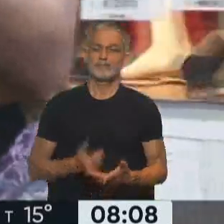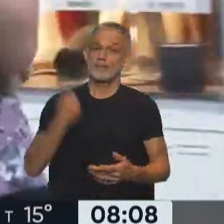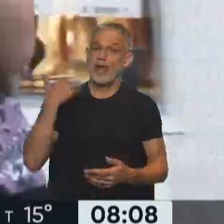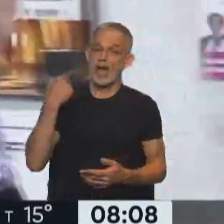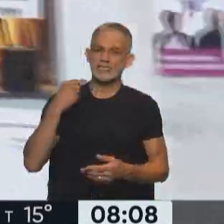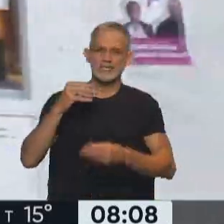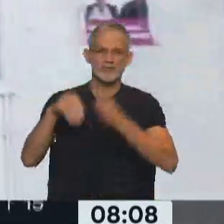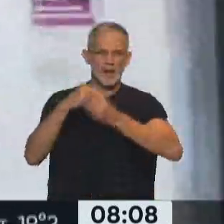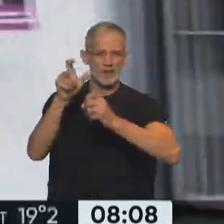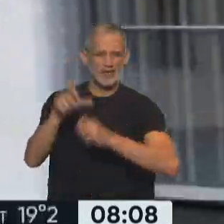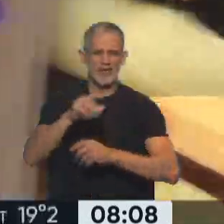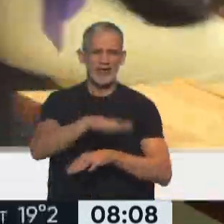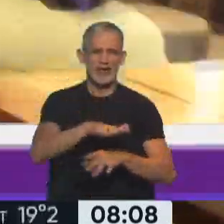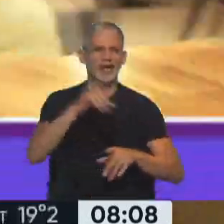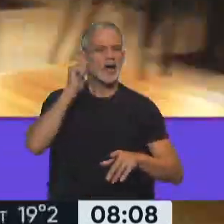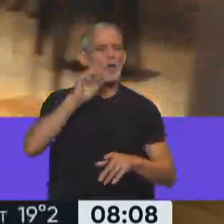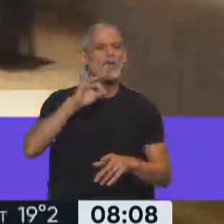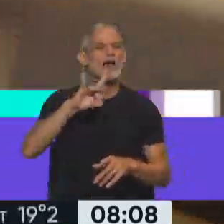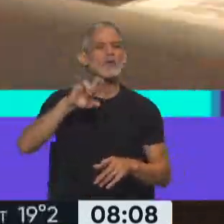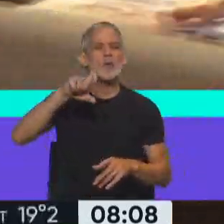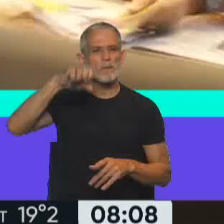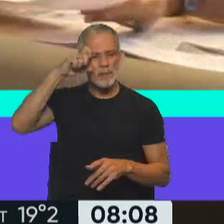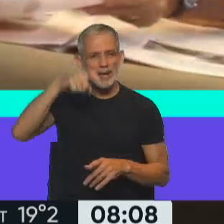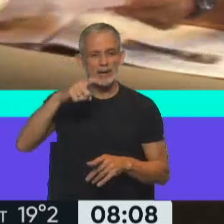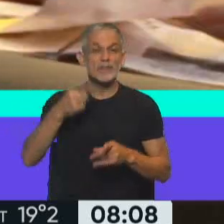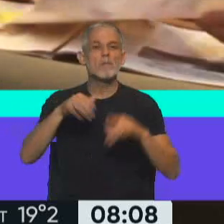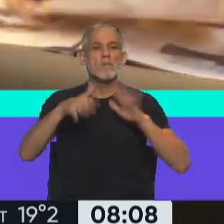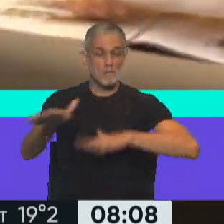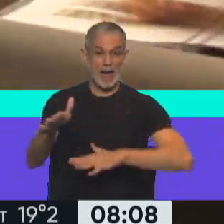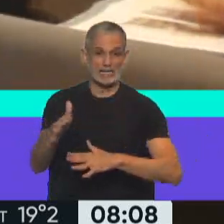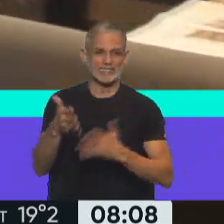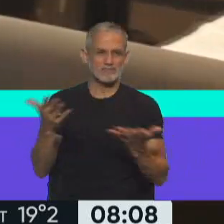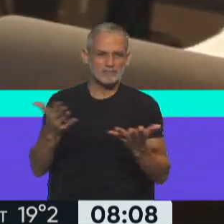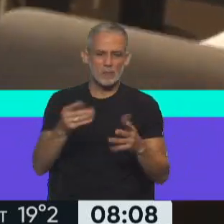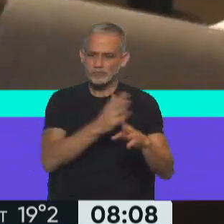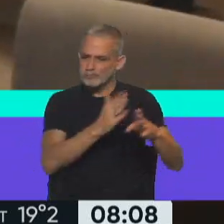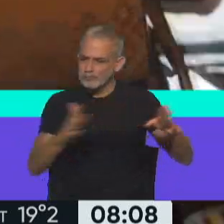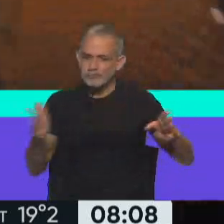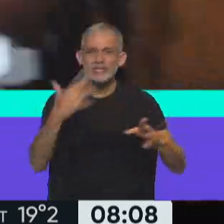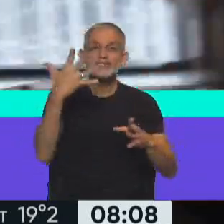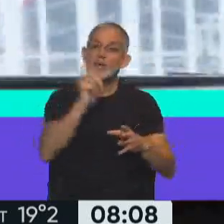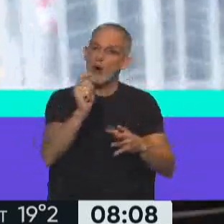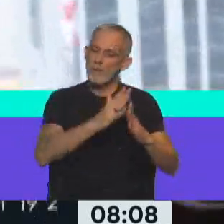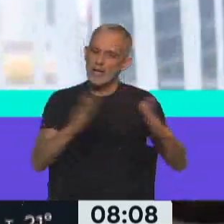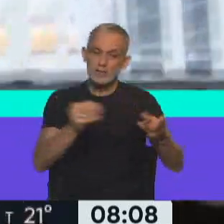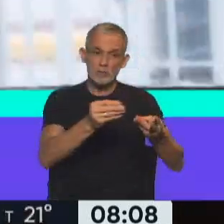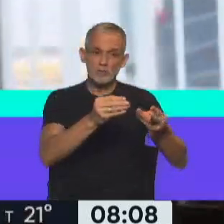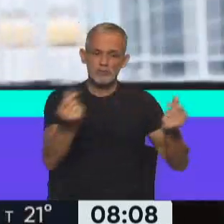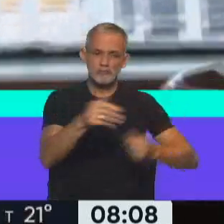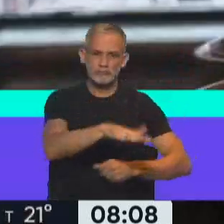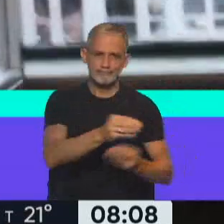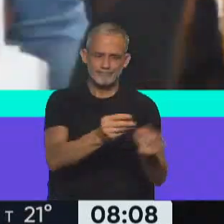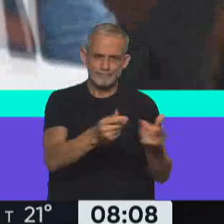Ayer, familiares de Guadalupe Belén Lucero hicieron una movilización al cumplirse 5 meses de la desaparición de la